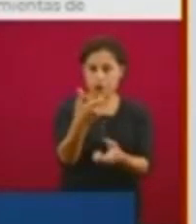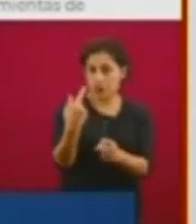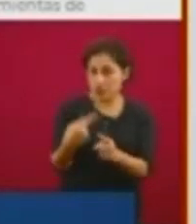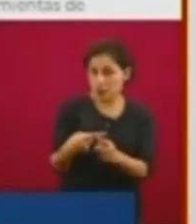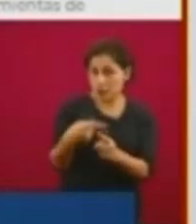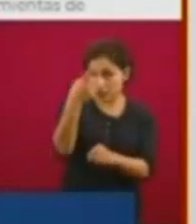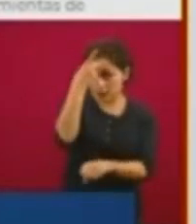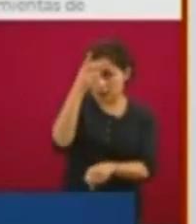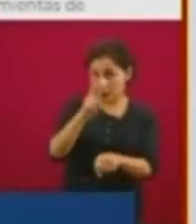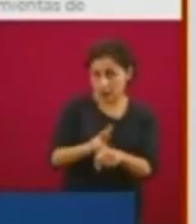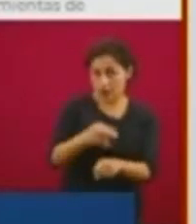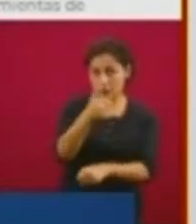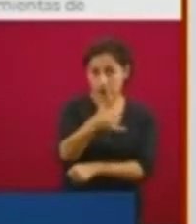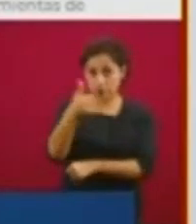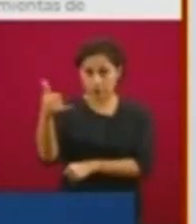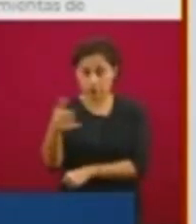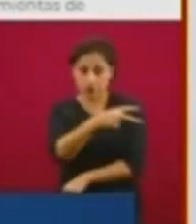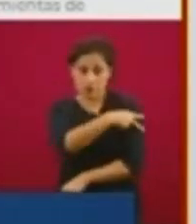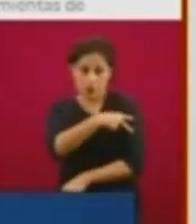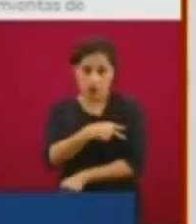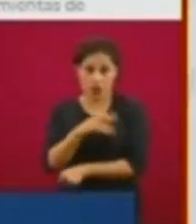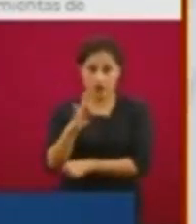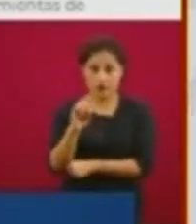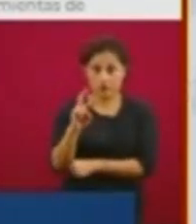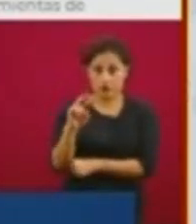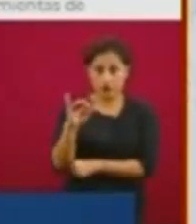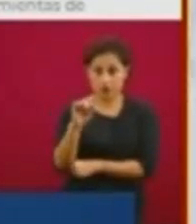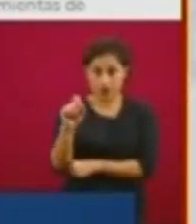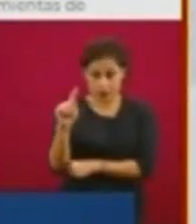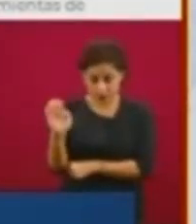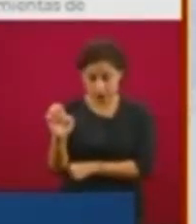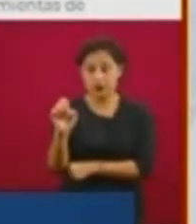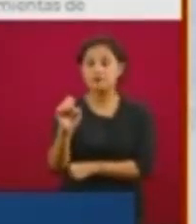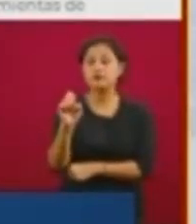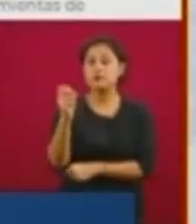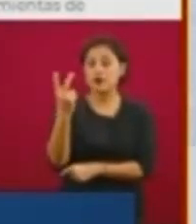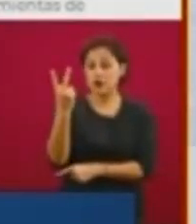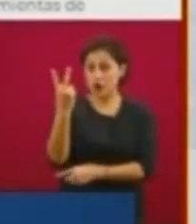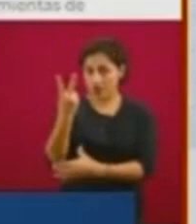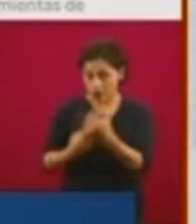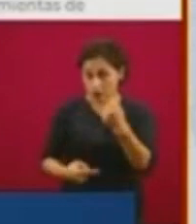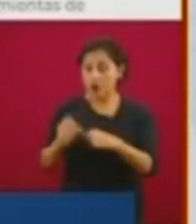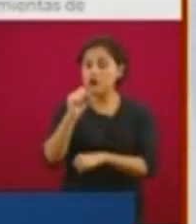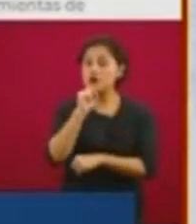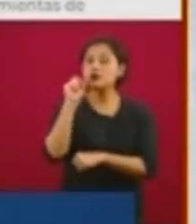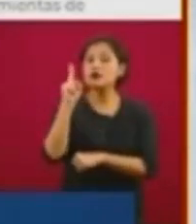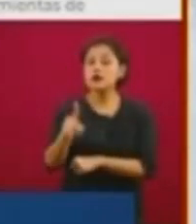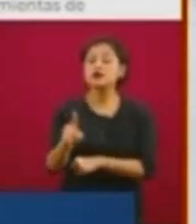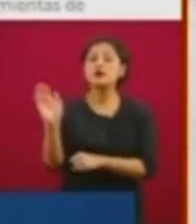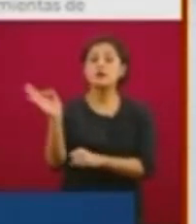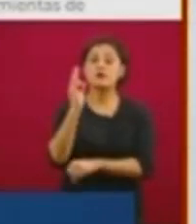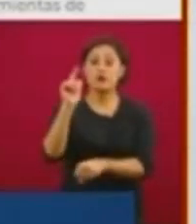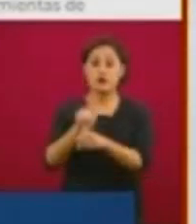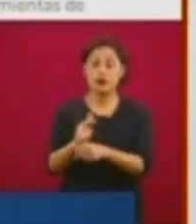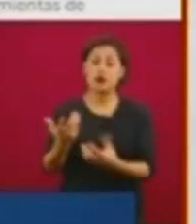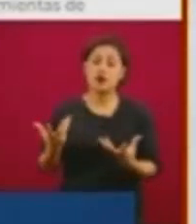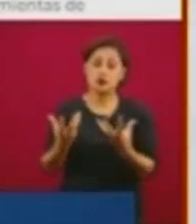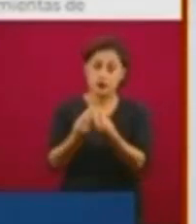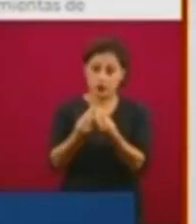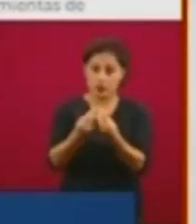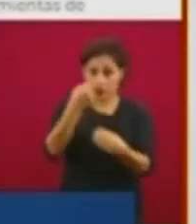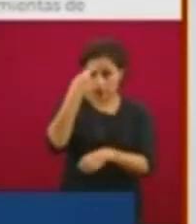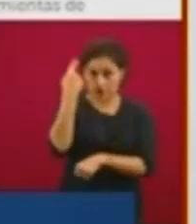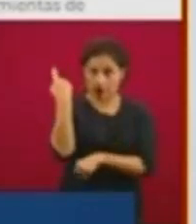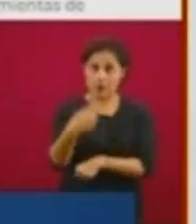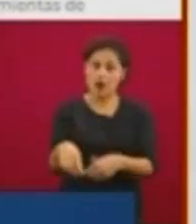de forma interactiva, que haya representantes de cada una de las colonias donde vamos a estar interviniendo y que de forma conjunta pongamos sobre